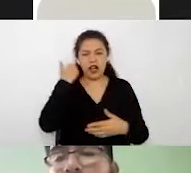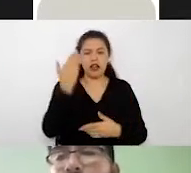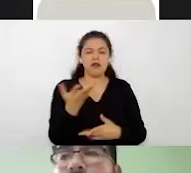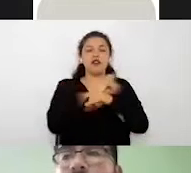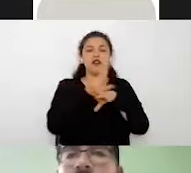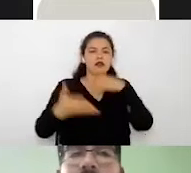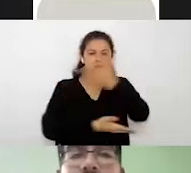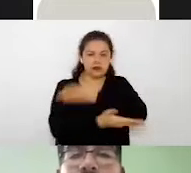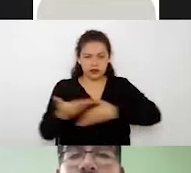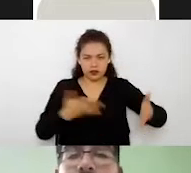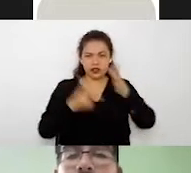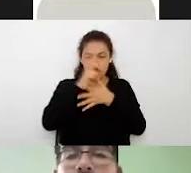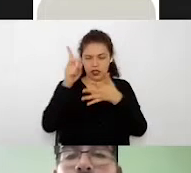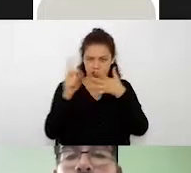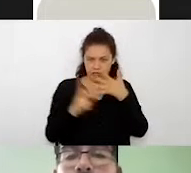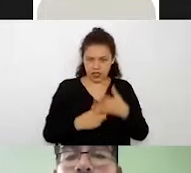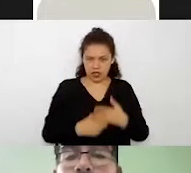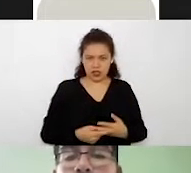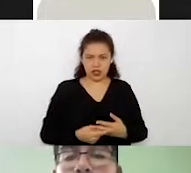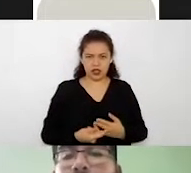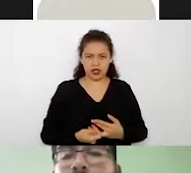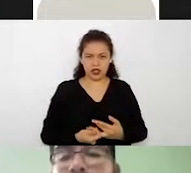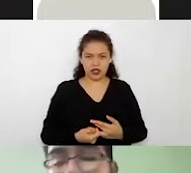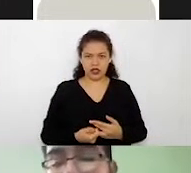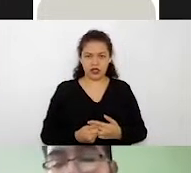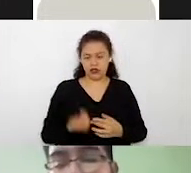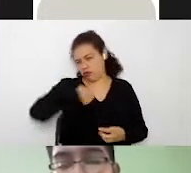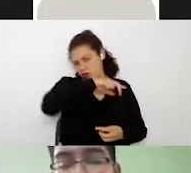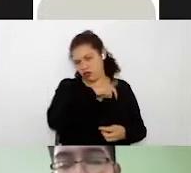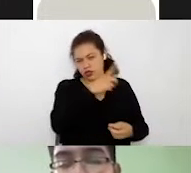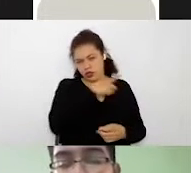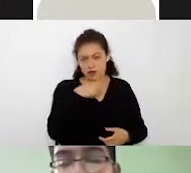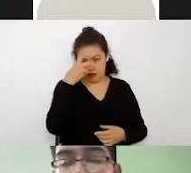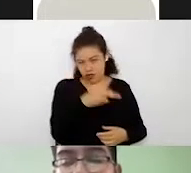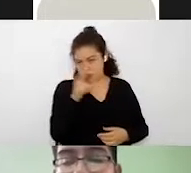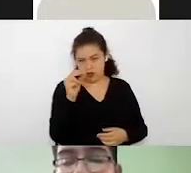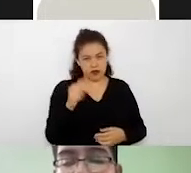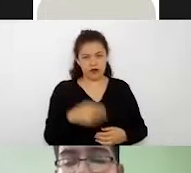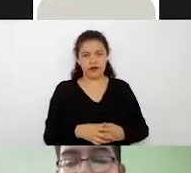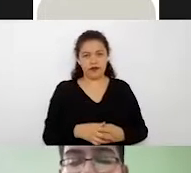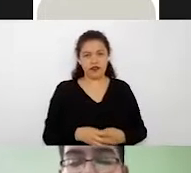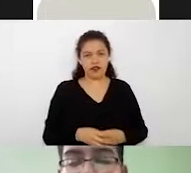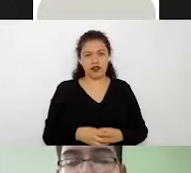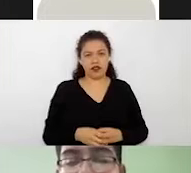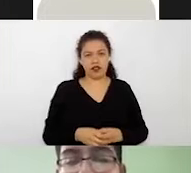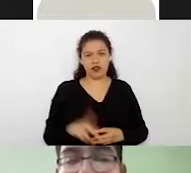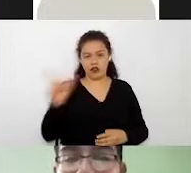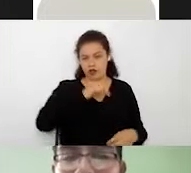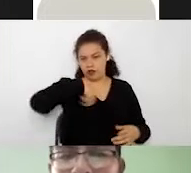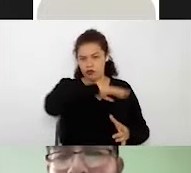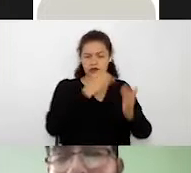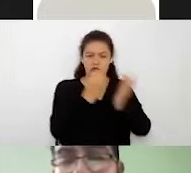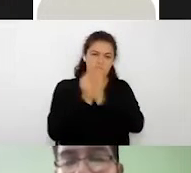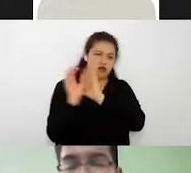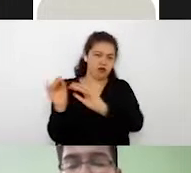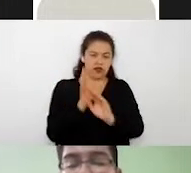información, compartimos detalles que no debemos de. Eh, Cuando nosotros estamos capacitando a las brigadas